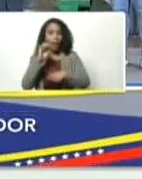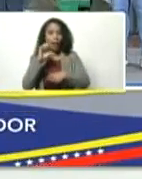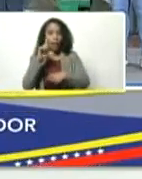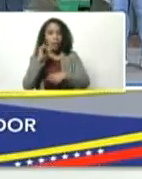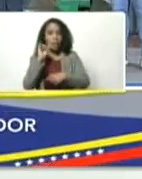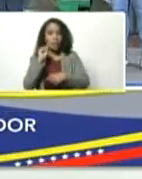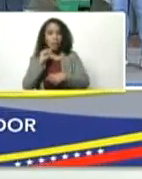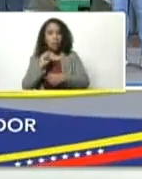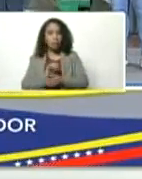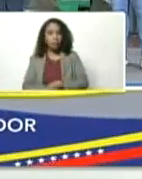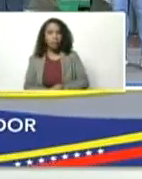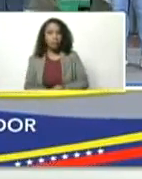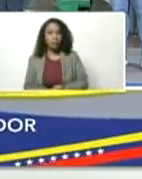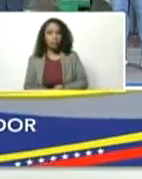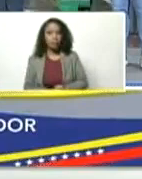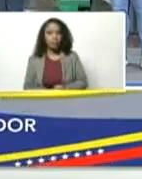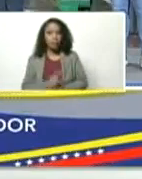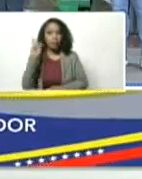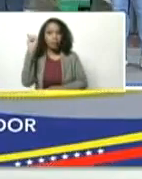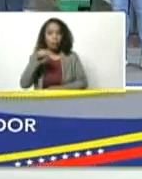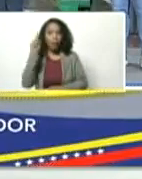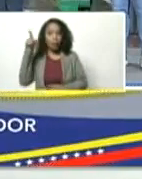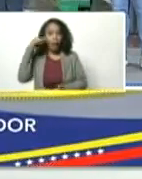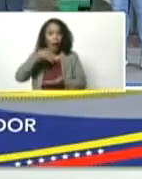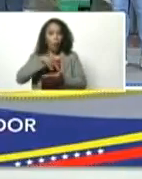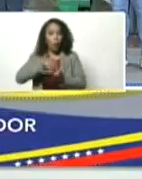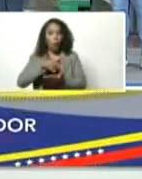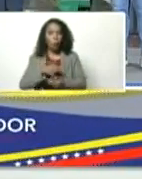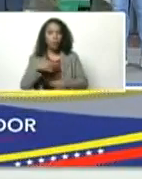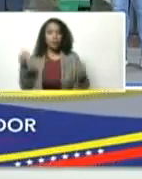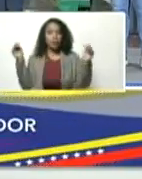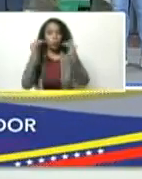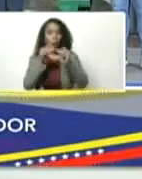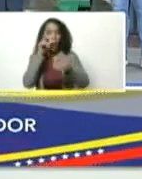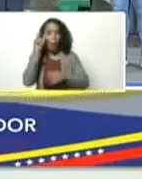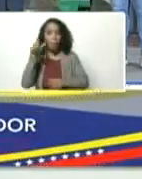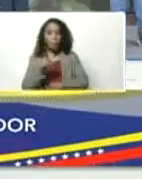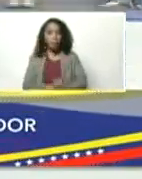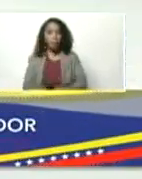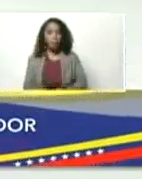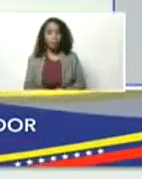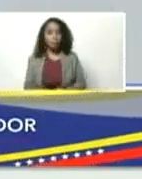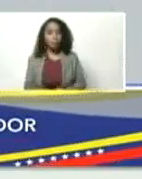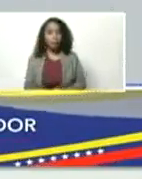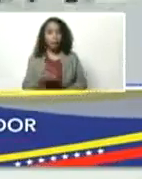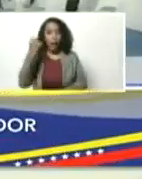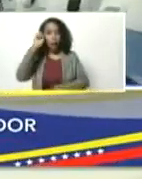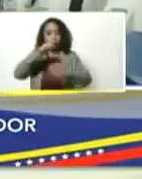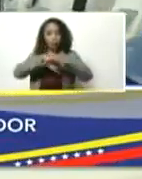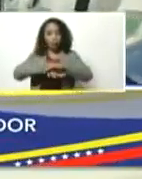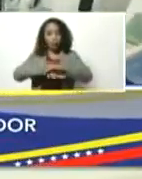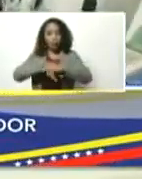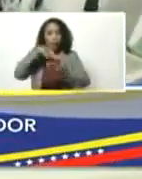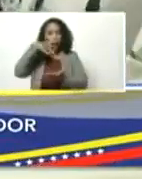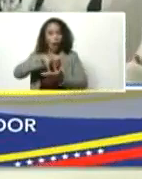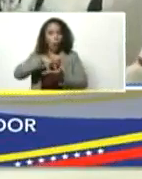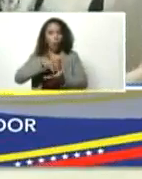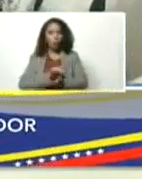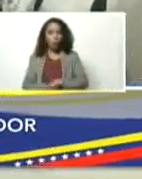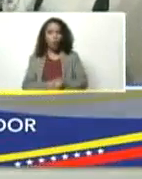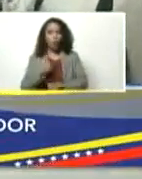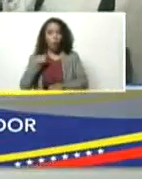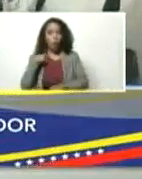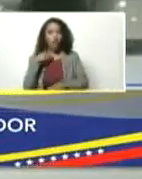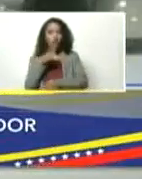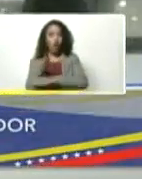doctora. También eres de Carabobo, ¿no? Igual que el hoyo. Tiene raíz carabobeña. Voy a